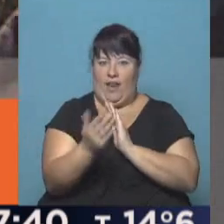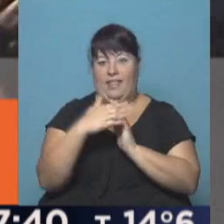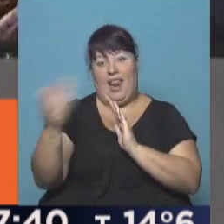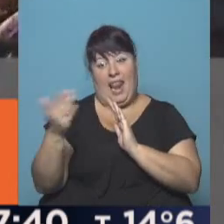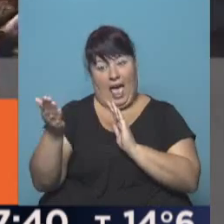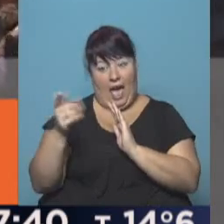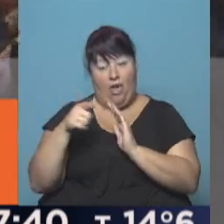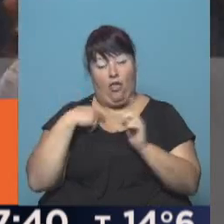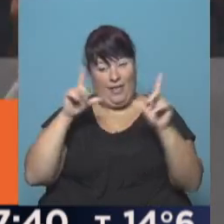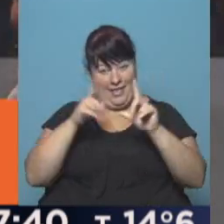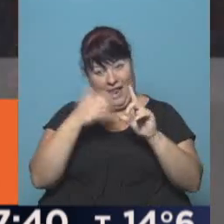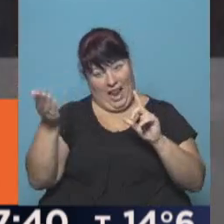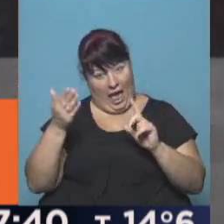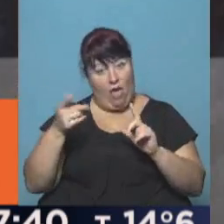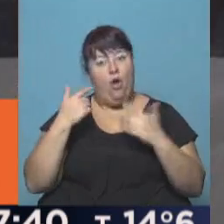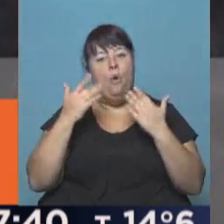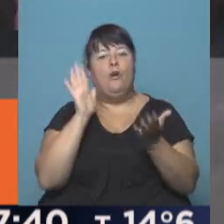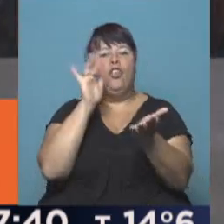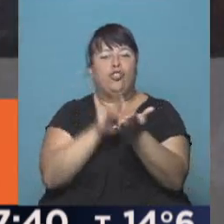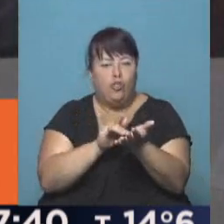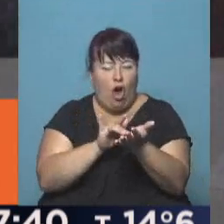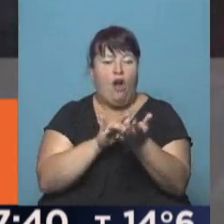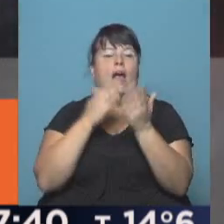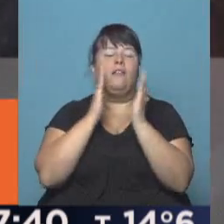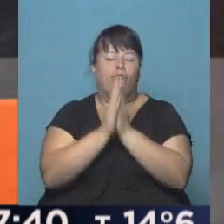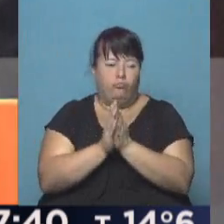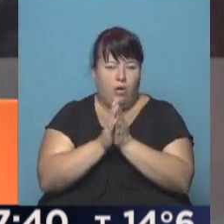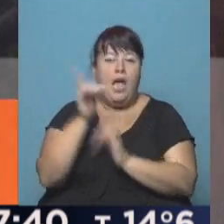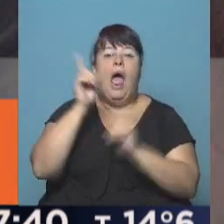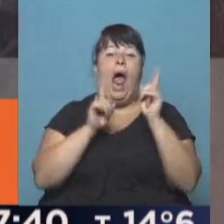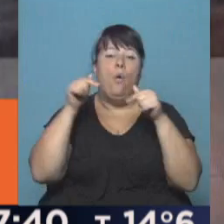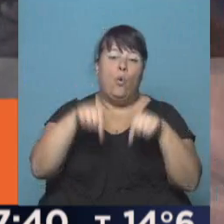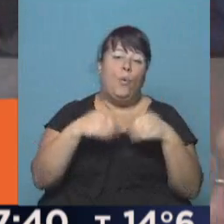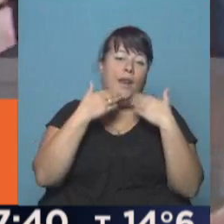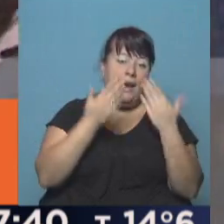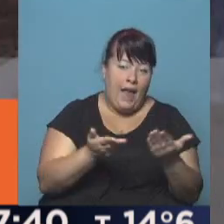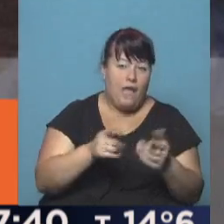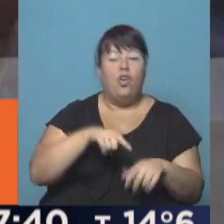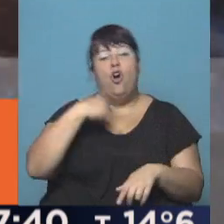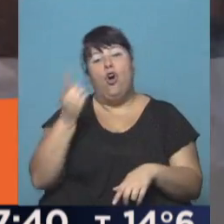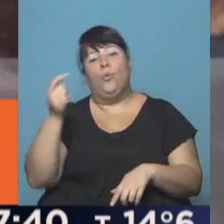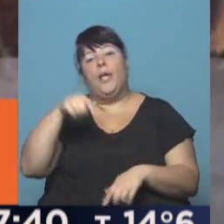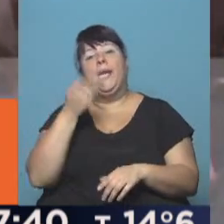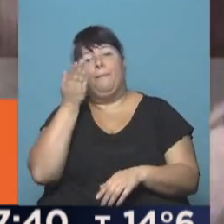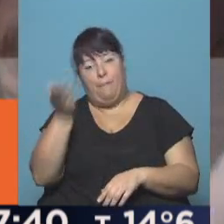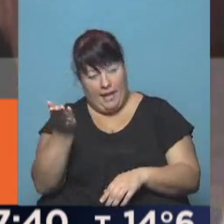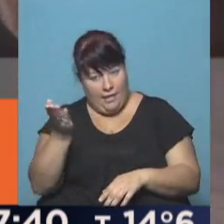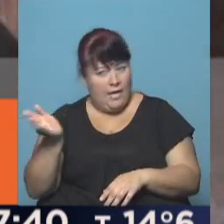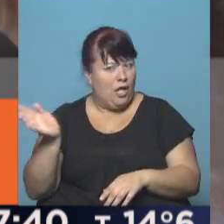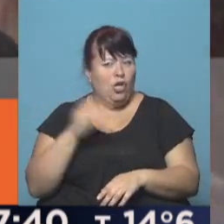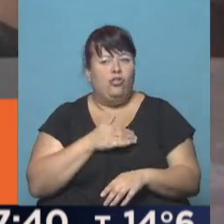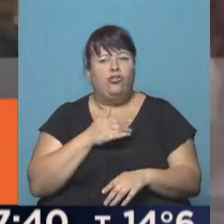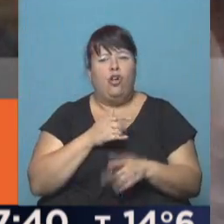derecha a la derecha de nuestra pantalla poder tocarlo y dar una plegaria a aquellos que vienen a agradecer a aquellos que vienen a pedir todo